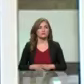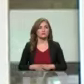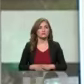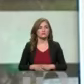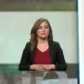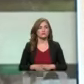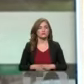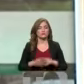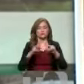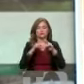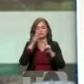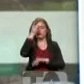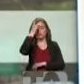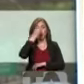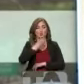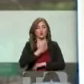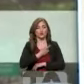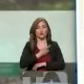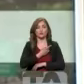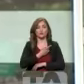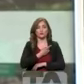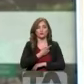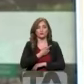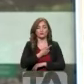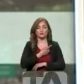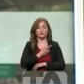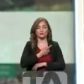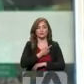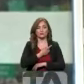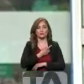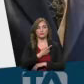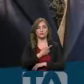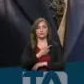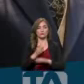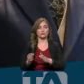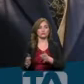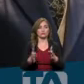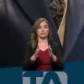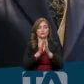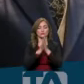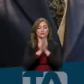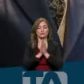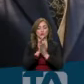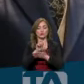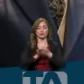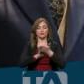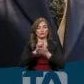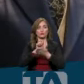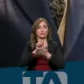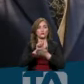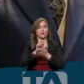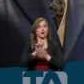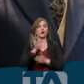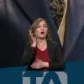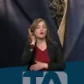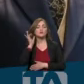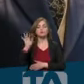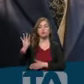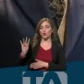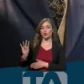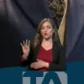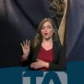conocer su decisión para tratar clínicamente a su esposo. Por pedido y con aprobación de la señora Marta de Trujillo, el